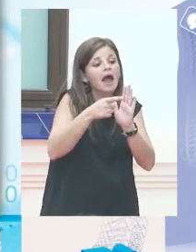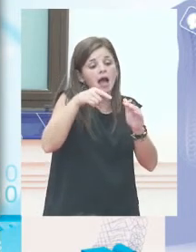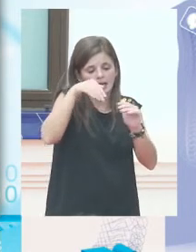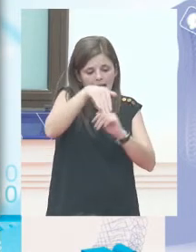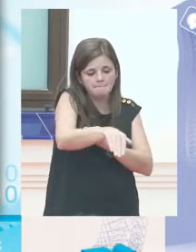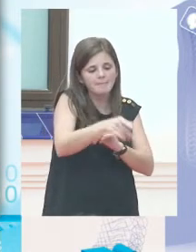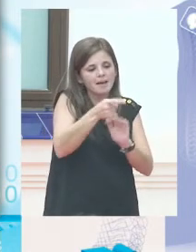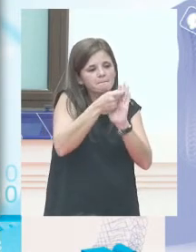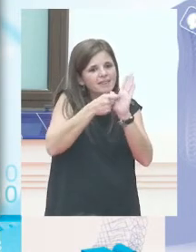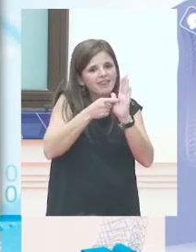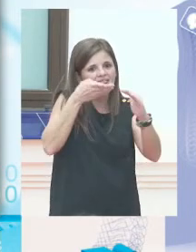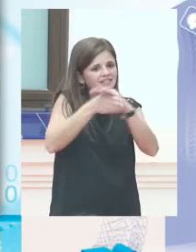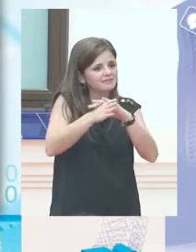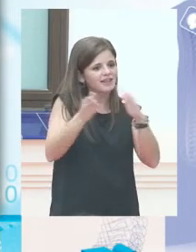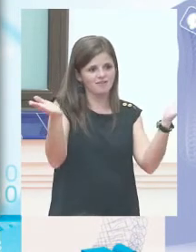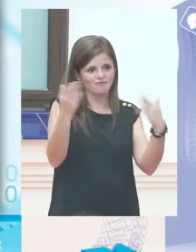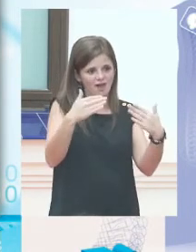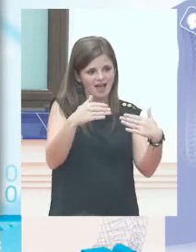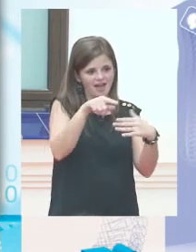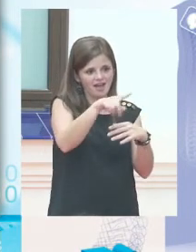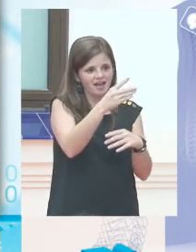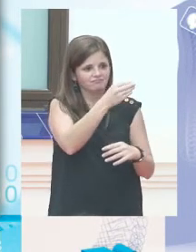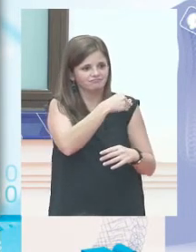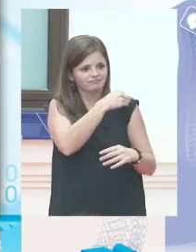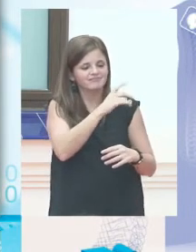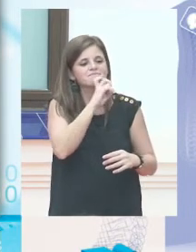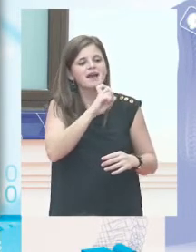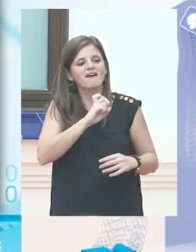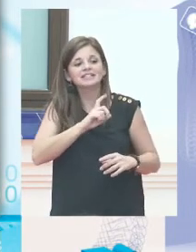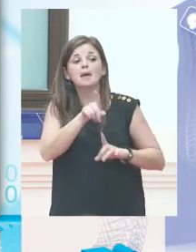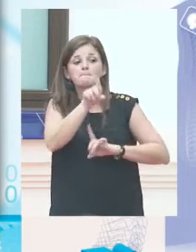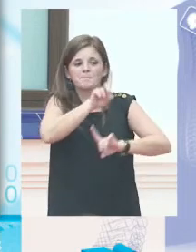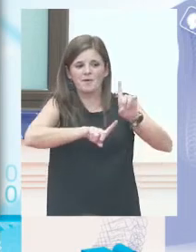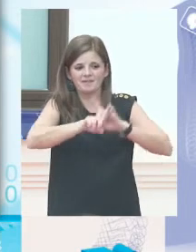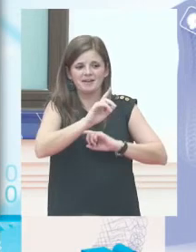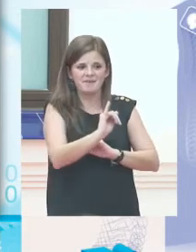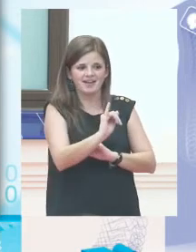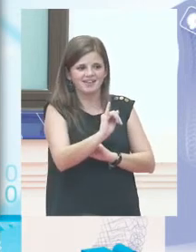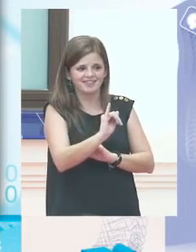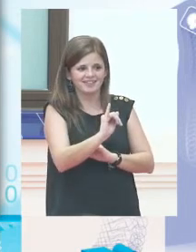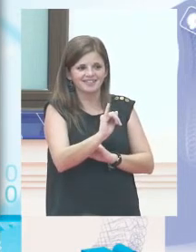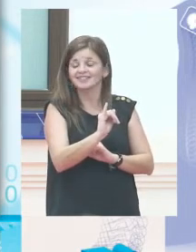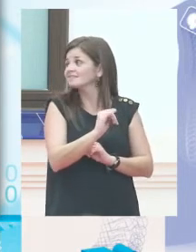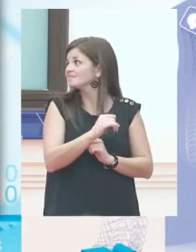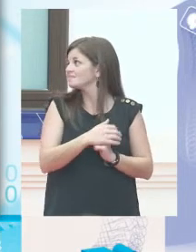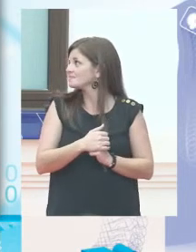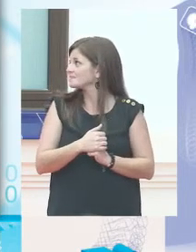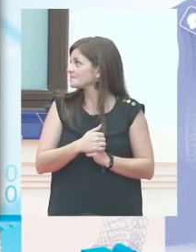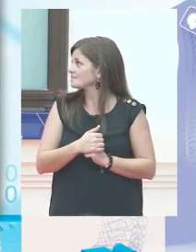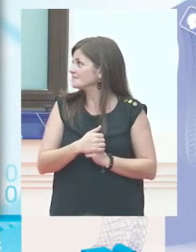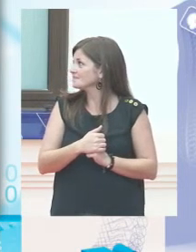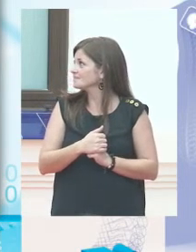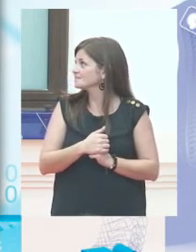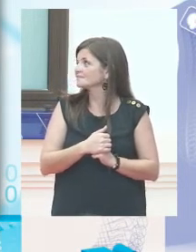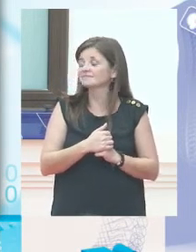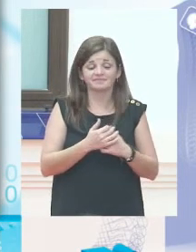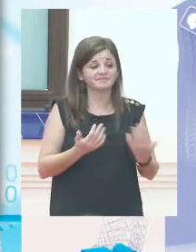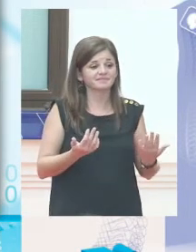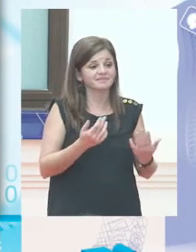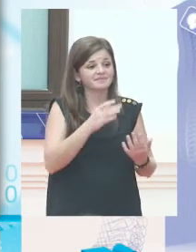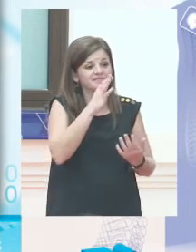a indicar que existe un problema, no lo veis muy bien, pero ya os lo digo yo que es lo que está haciendo y lo que vamos a